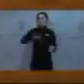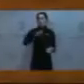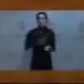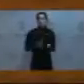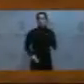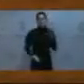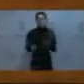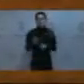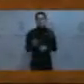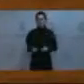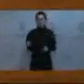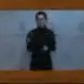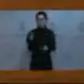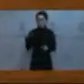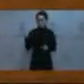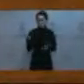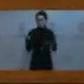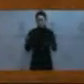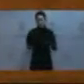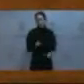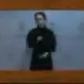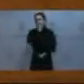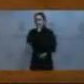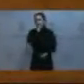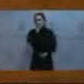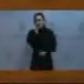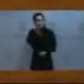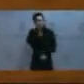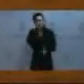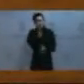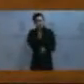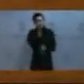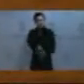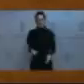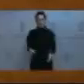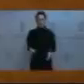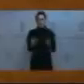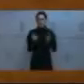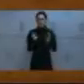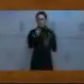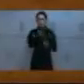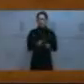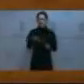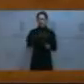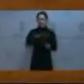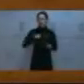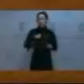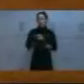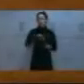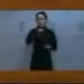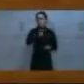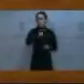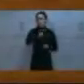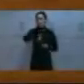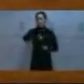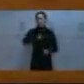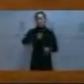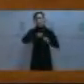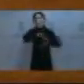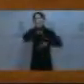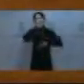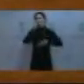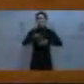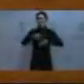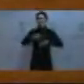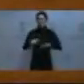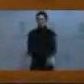población notablemente envejecida. Somos la quinta provincia más envejecida de España, en la que los mayores de